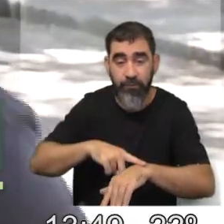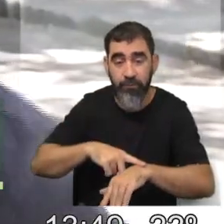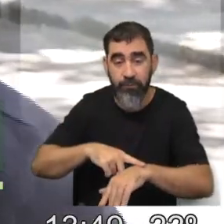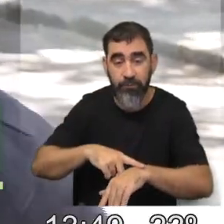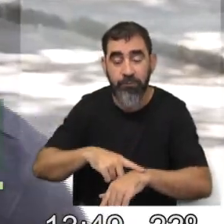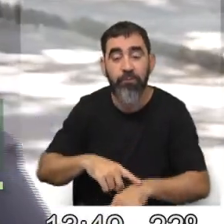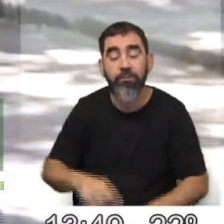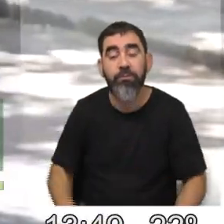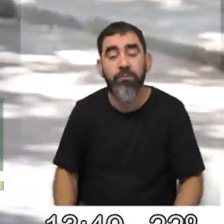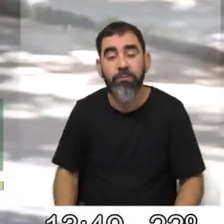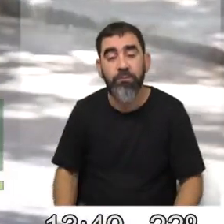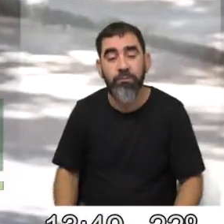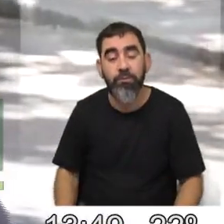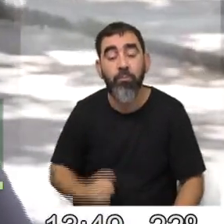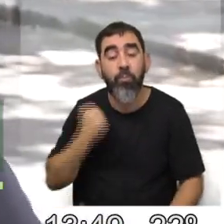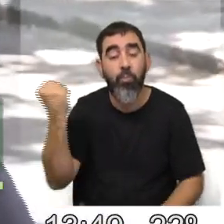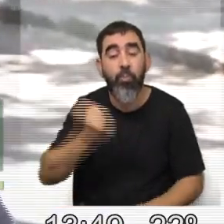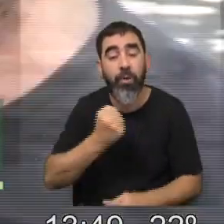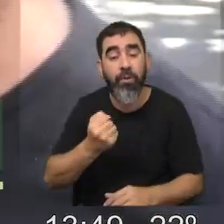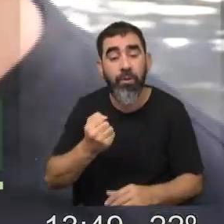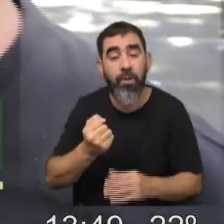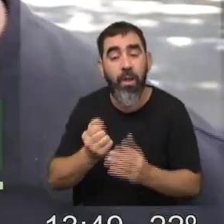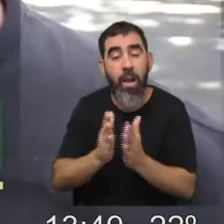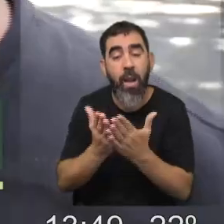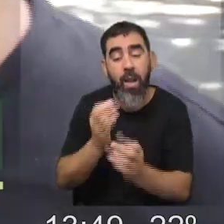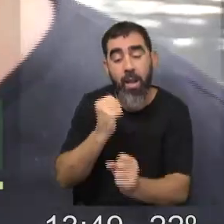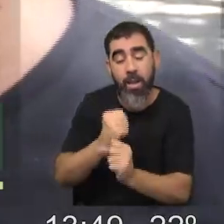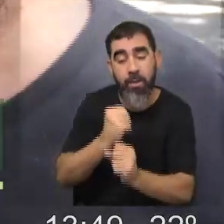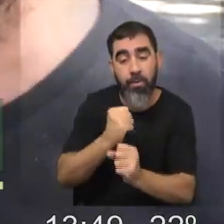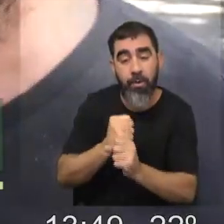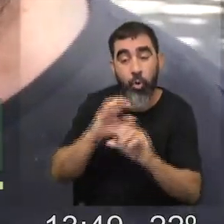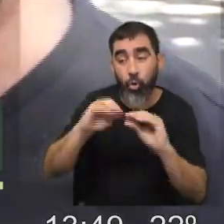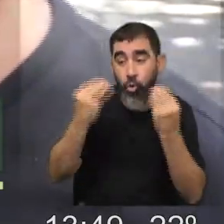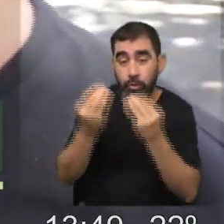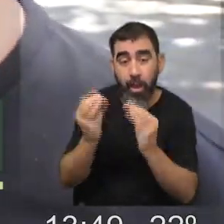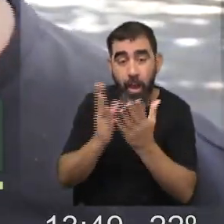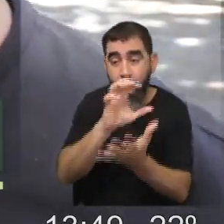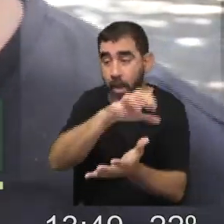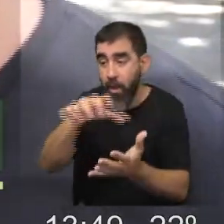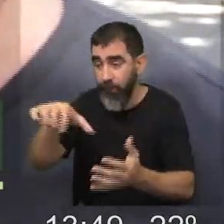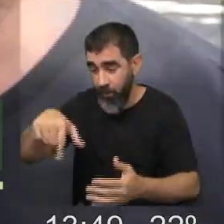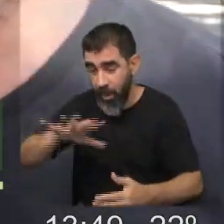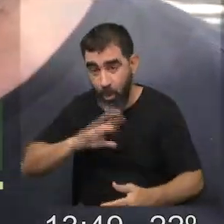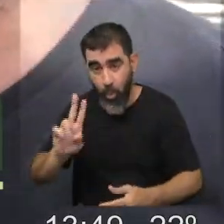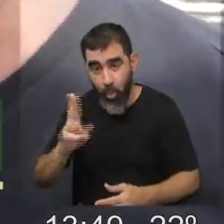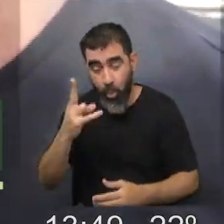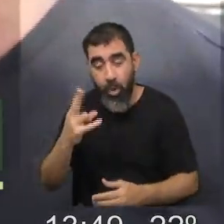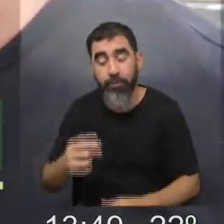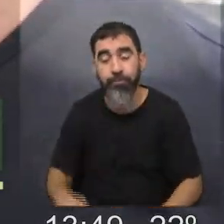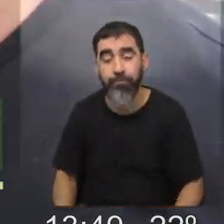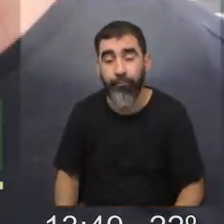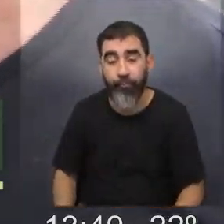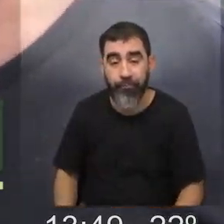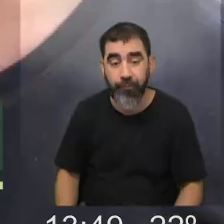en esta modalidad de paseo, se resalta la importancia del oficio del librero, de la cantidad de librerías que tiene Uruguay también para la poca población,